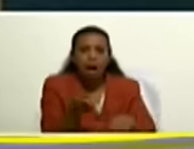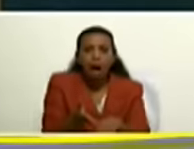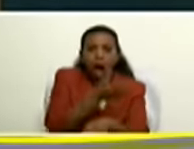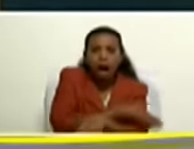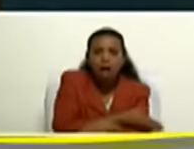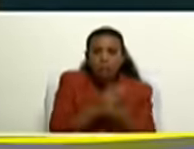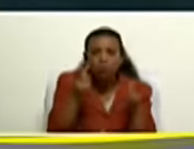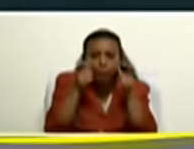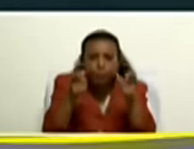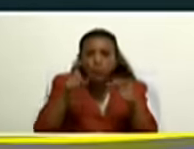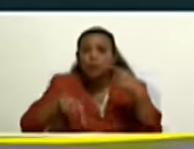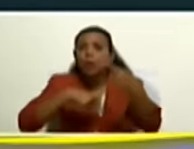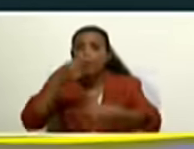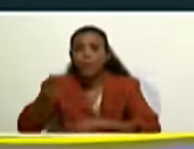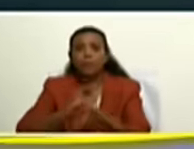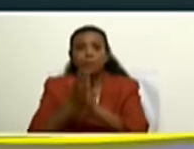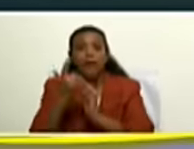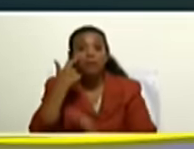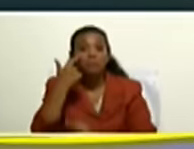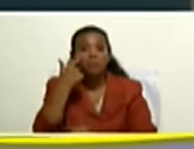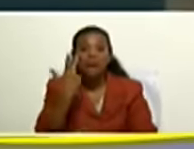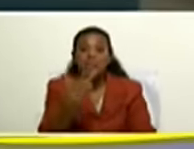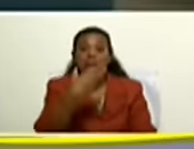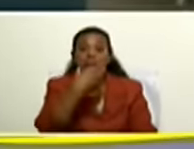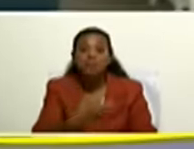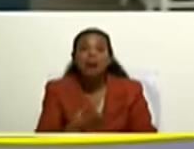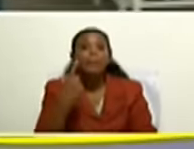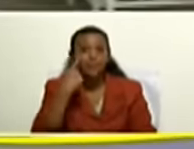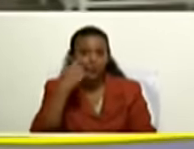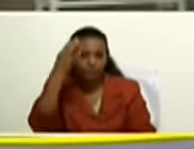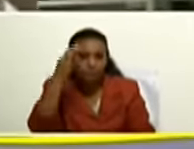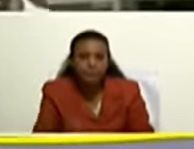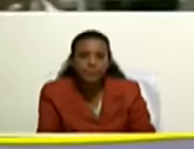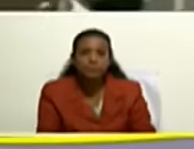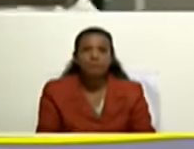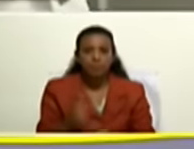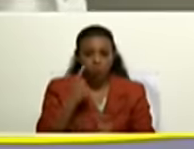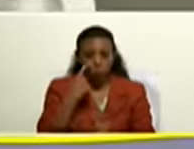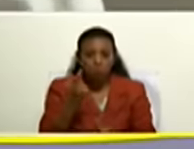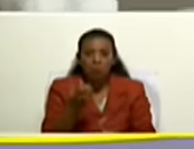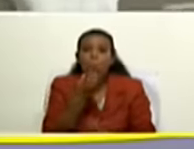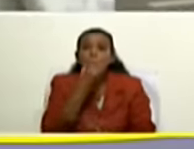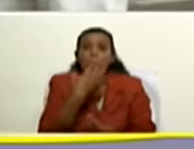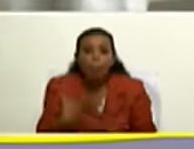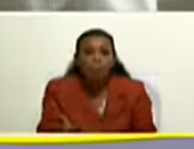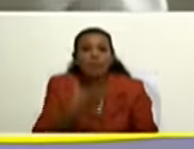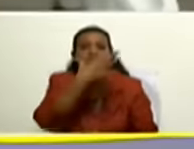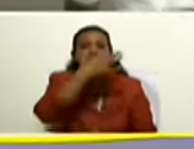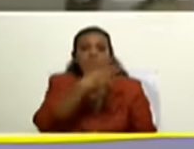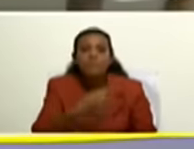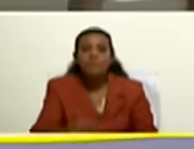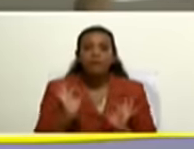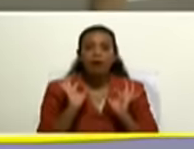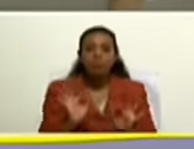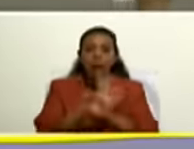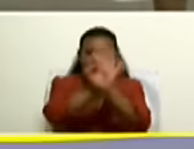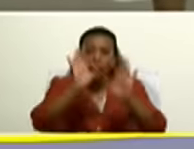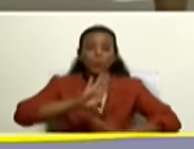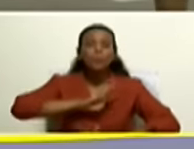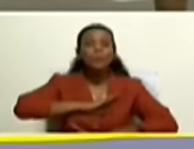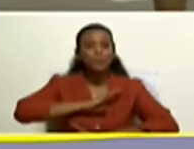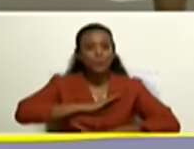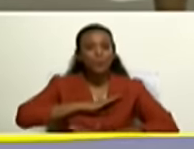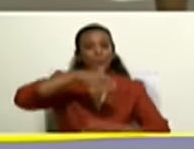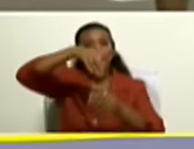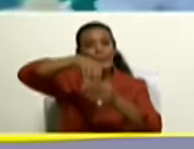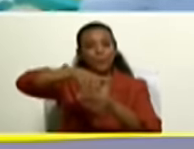Y el que no lo ha visto, el 3 de diciembre lo verá. Lo bello y lo fácil y lo satisfactorio